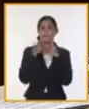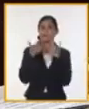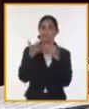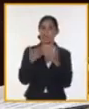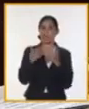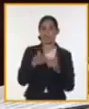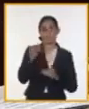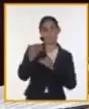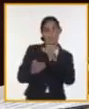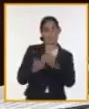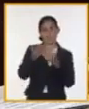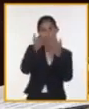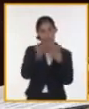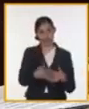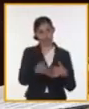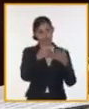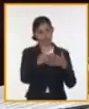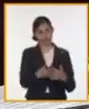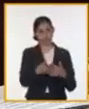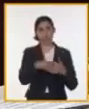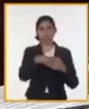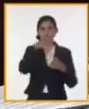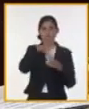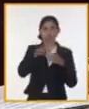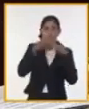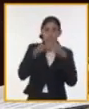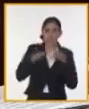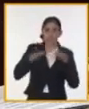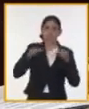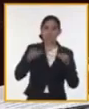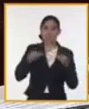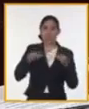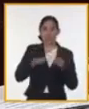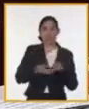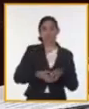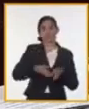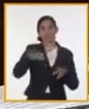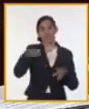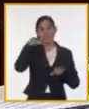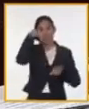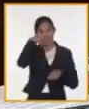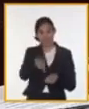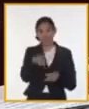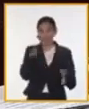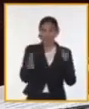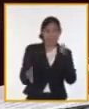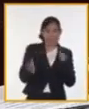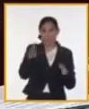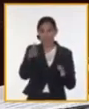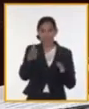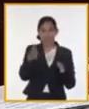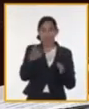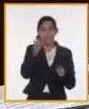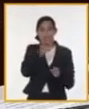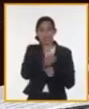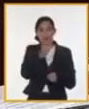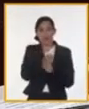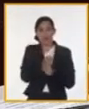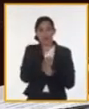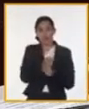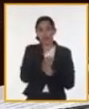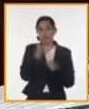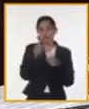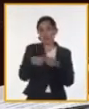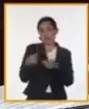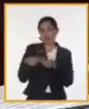cañero azucarero, es necesario mencionar que este sector no ha podido en esta etapa de trabajo contar con los recursos